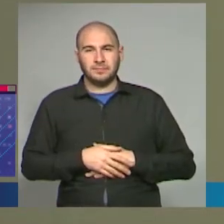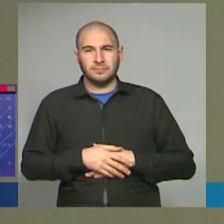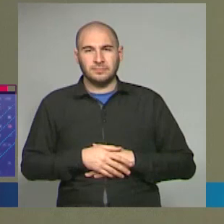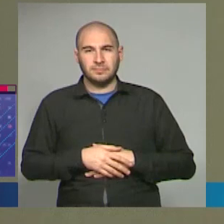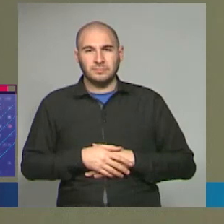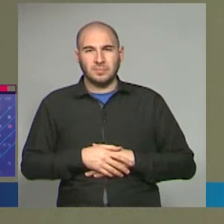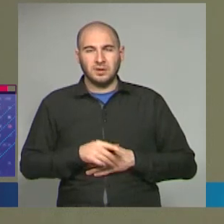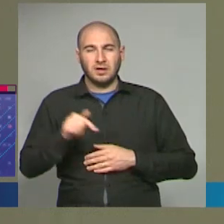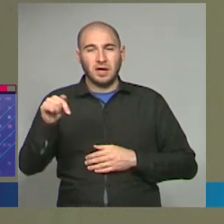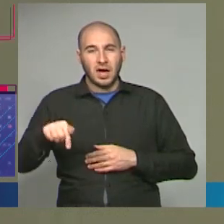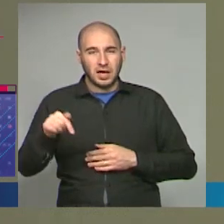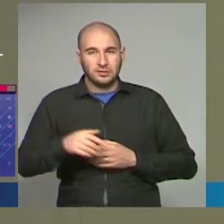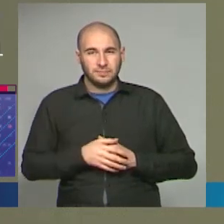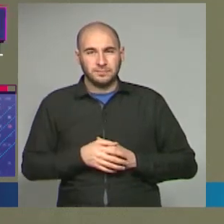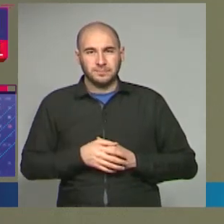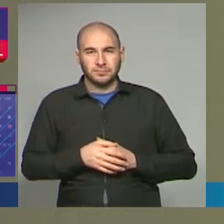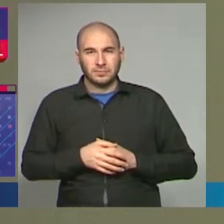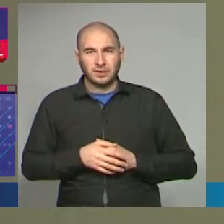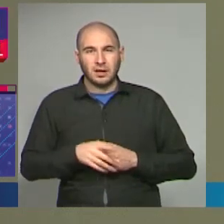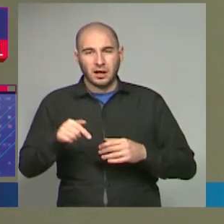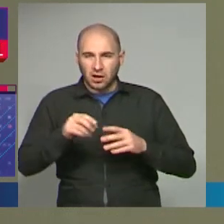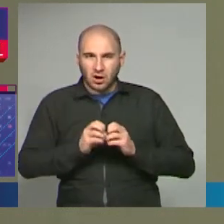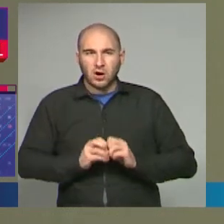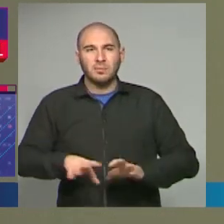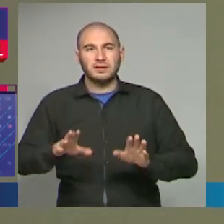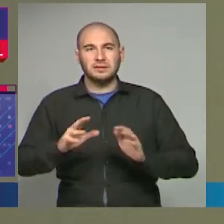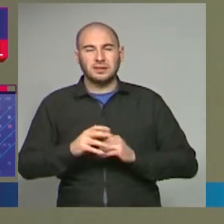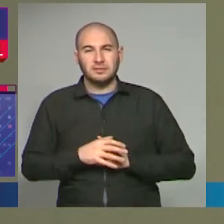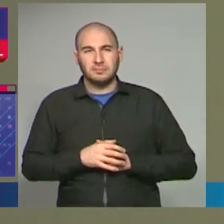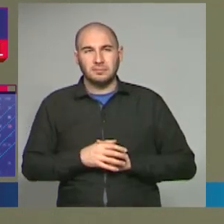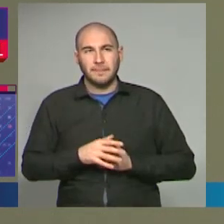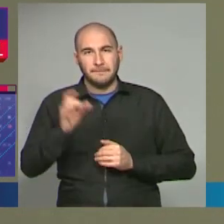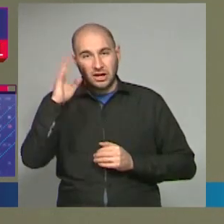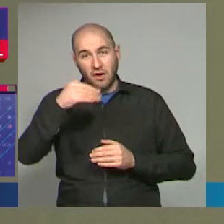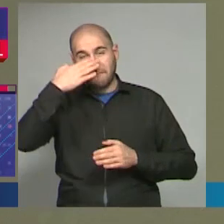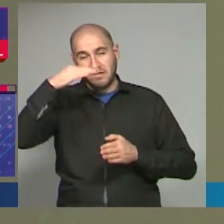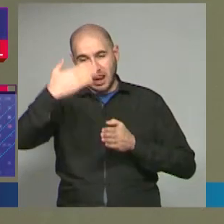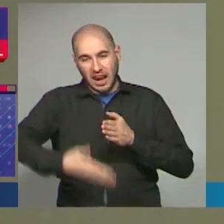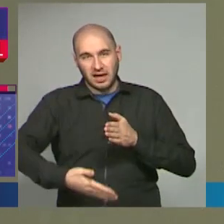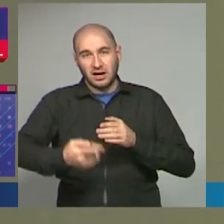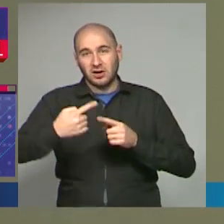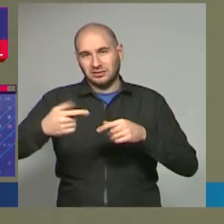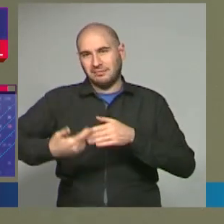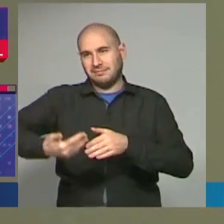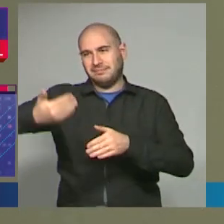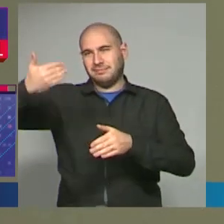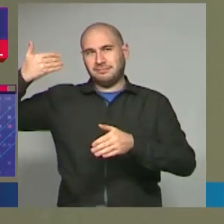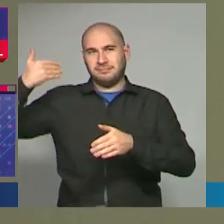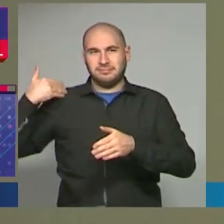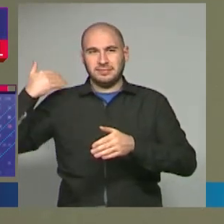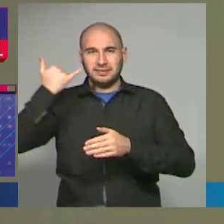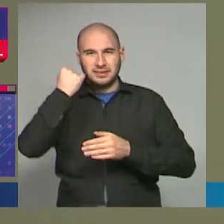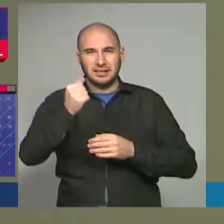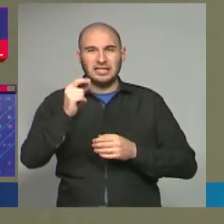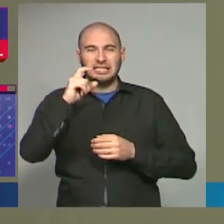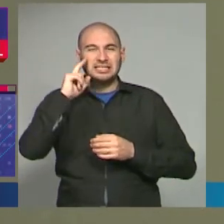duda, esto es el puntapié, el final de algo que ya viene hace muchos años, que viene